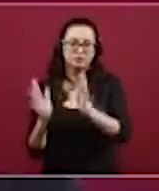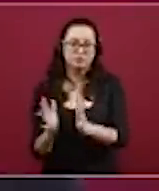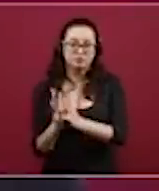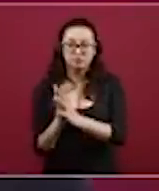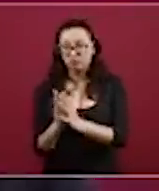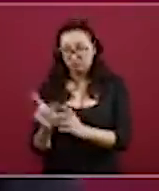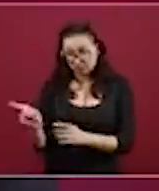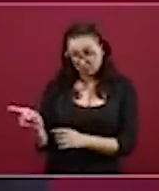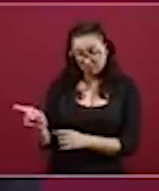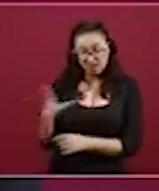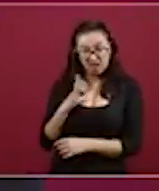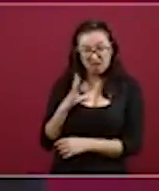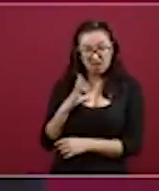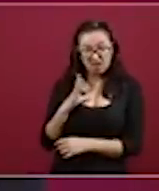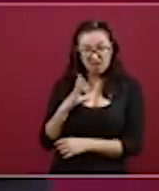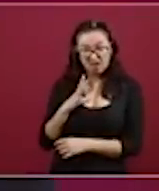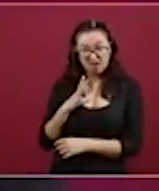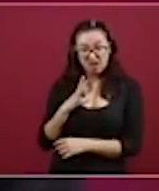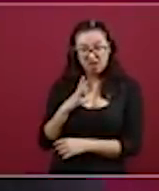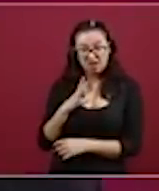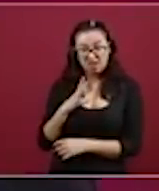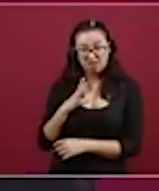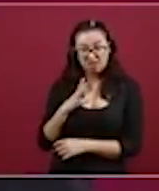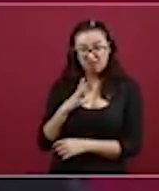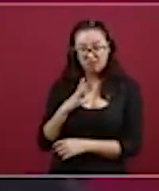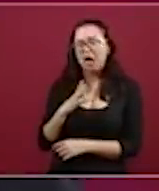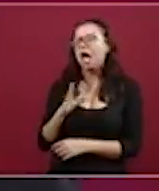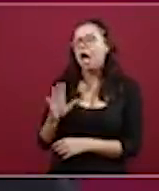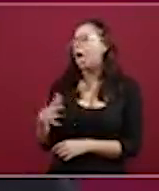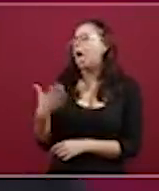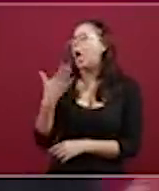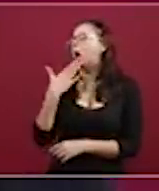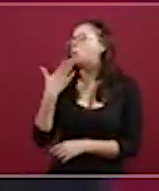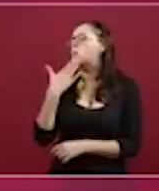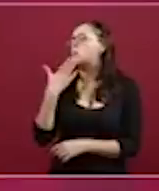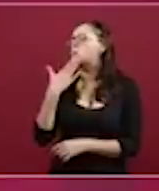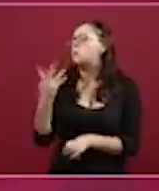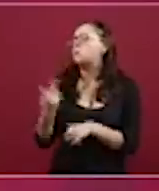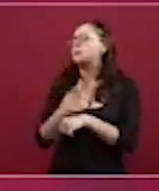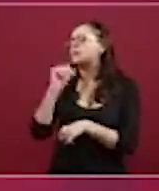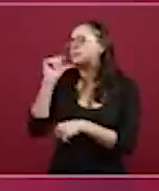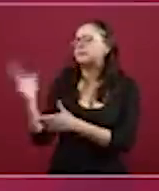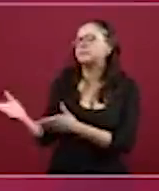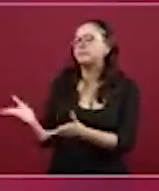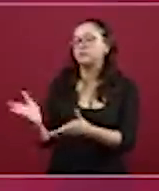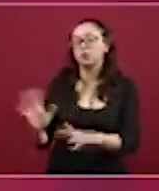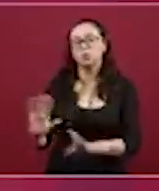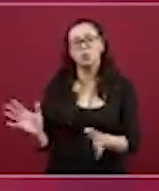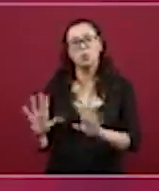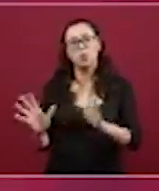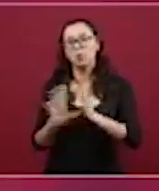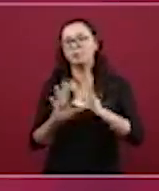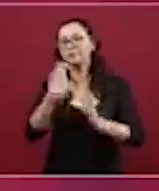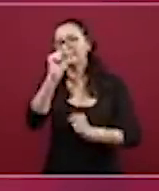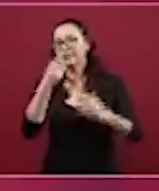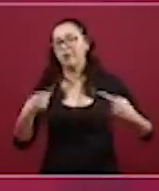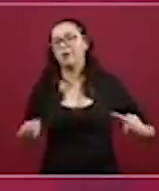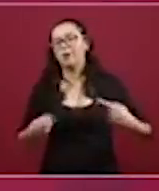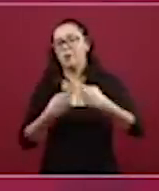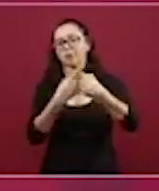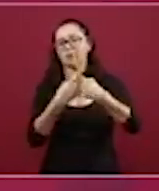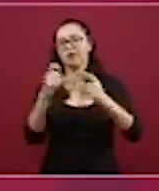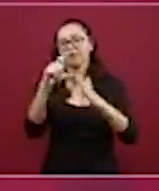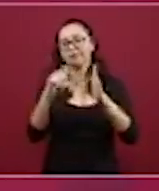inmoral. O sea, decir, a ver, no pasó nada. Además, es violatorio de la Constitución,